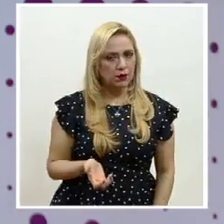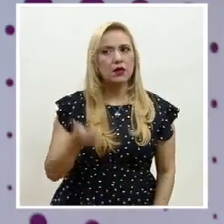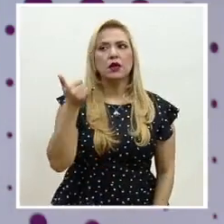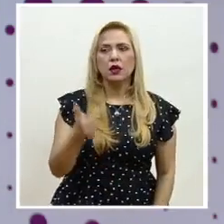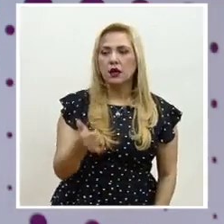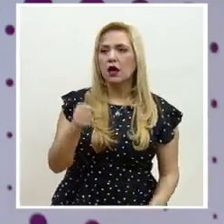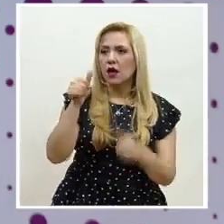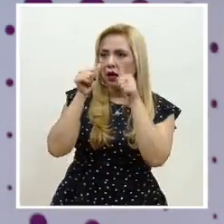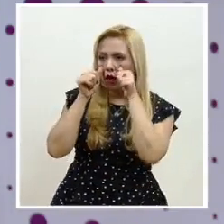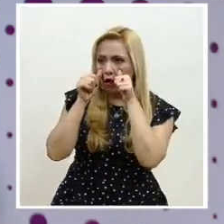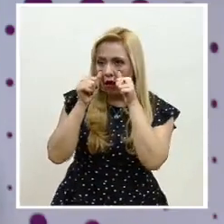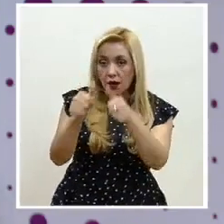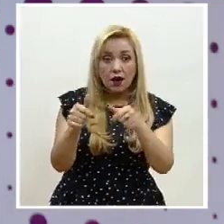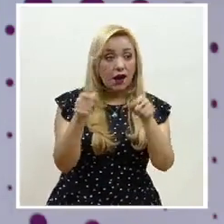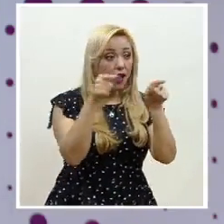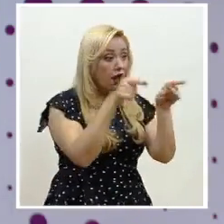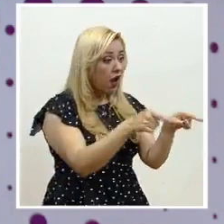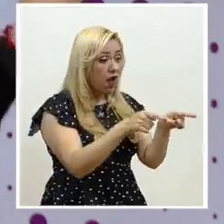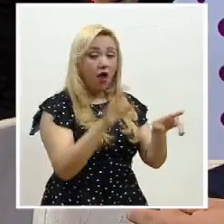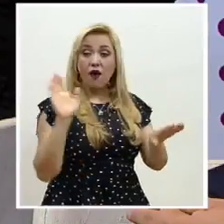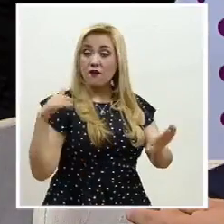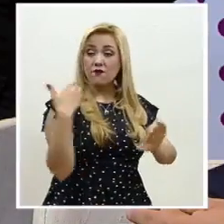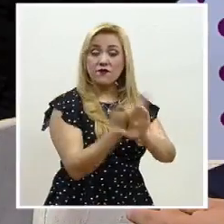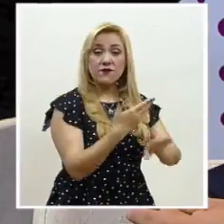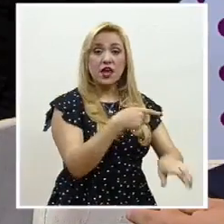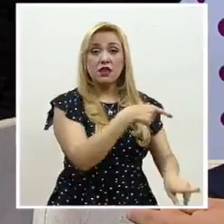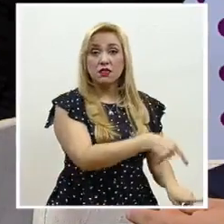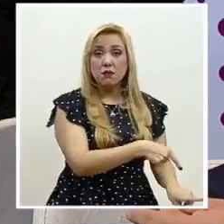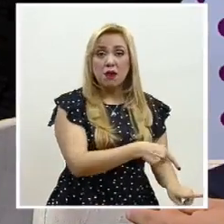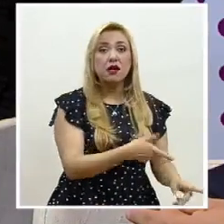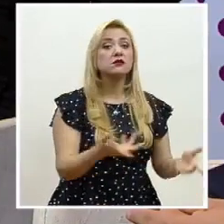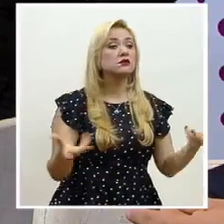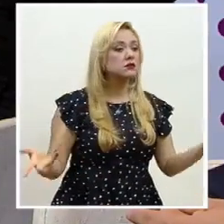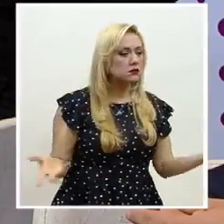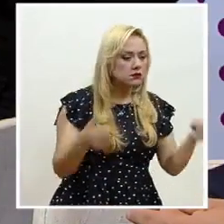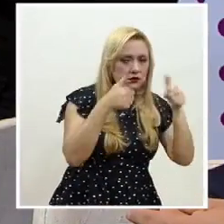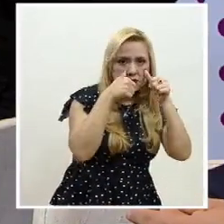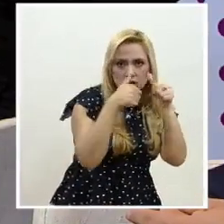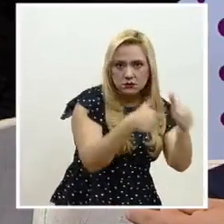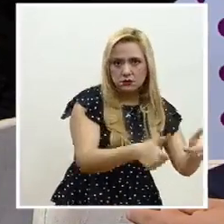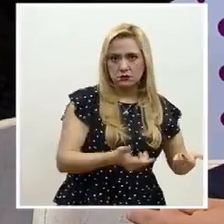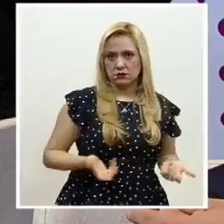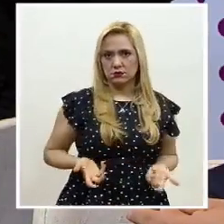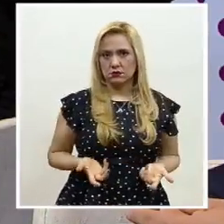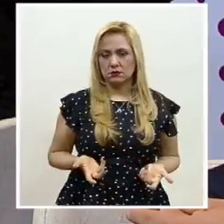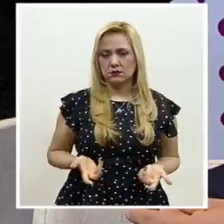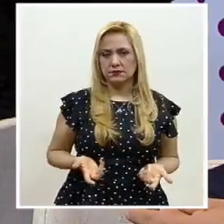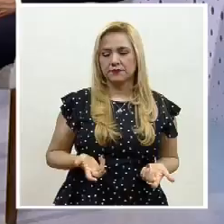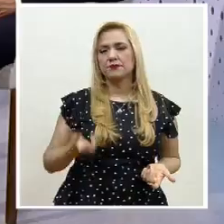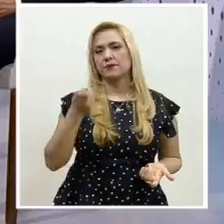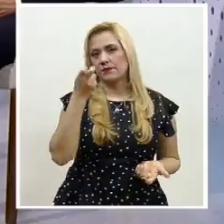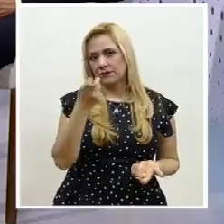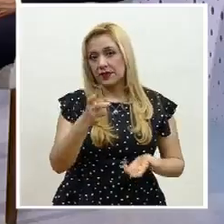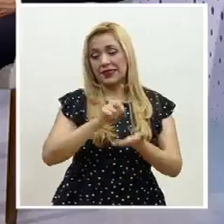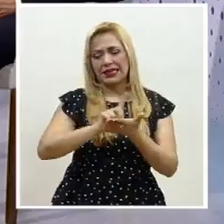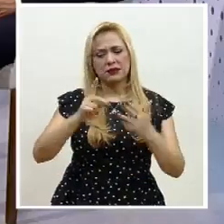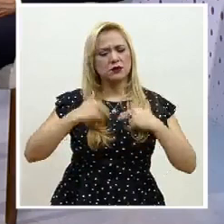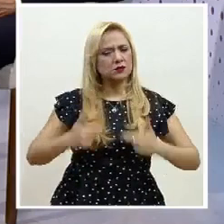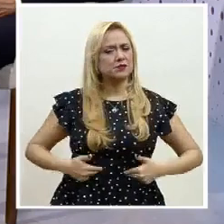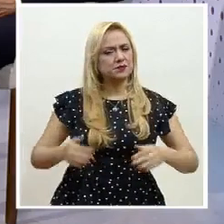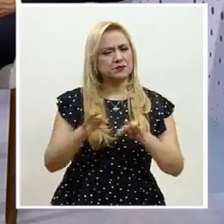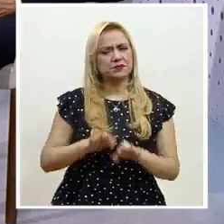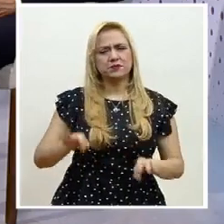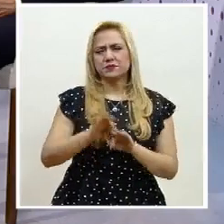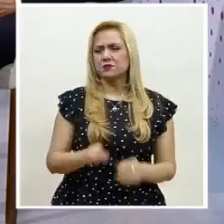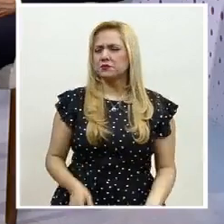más de los delitos penales, sino también las violaciones a derechos humanos. Juan Jaime ya comentaba la ejecución de las sentencias